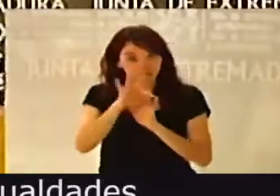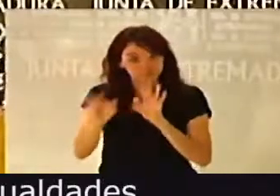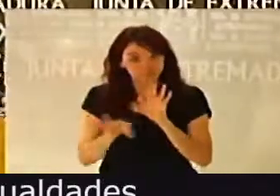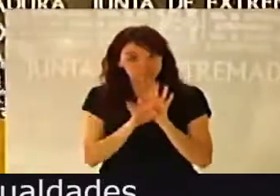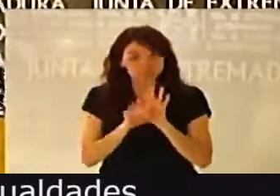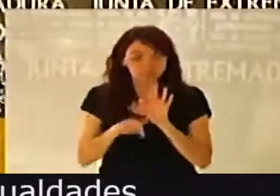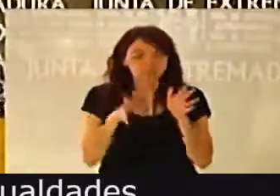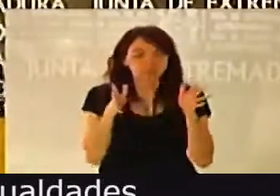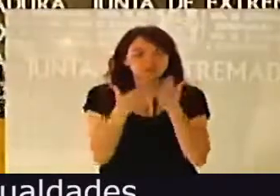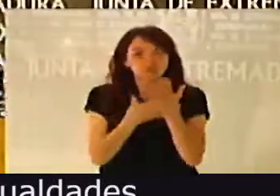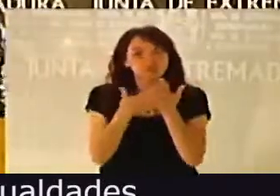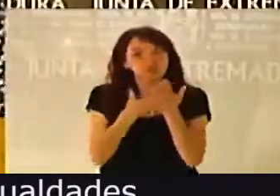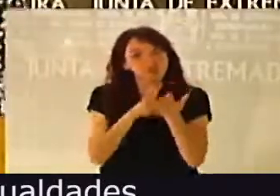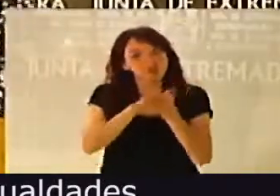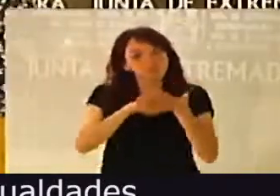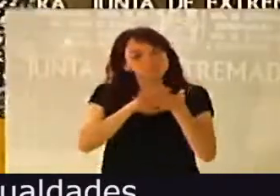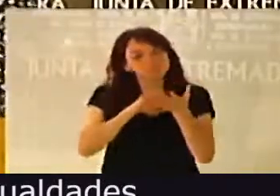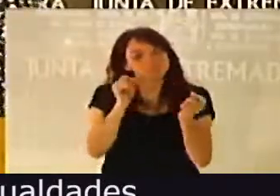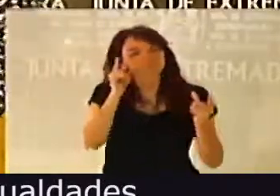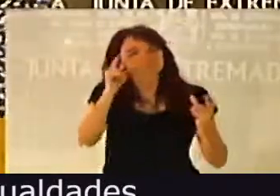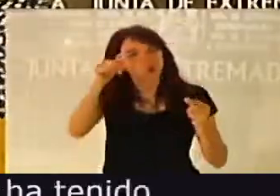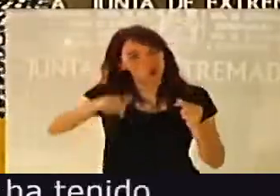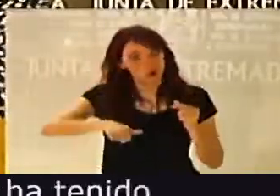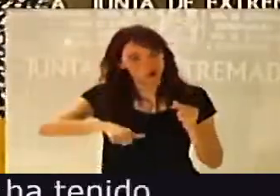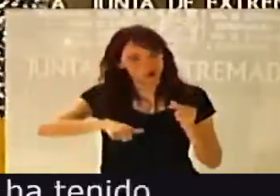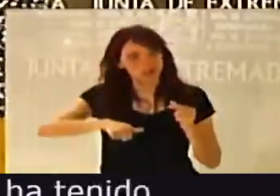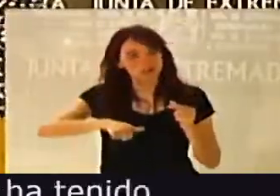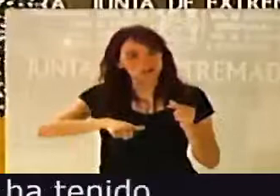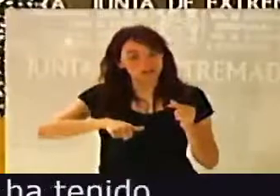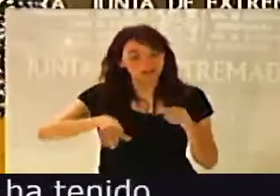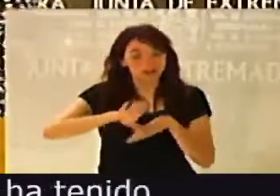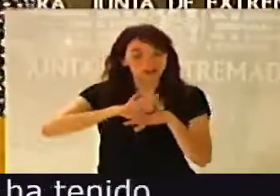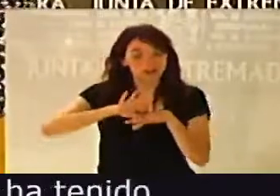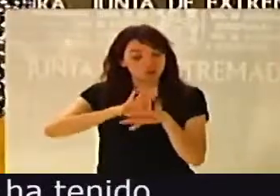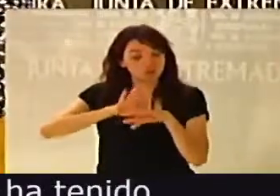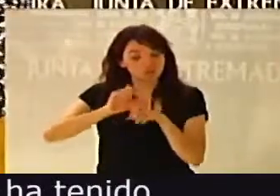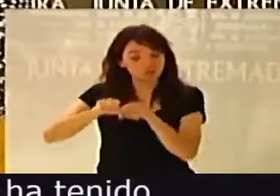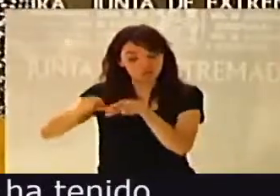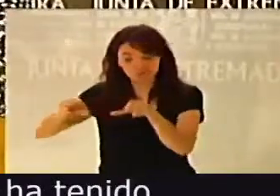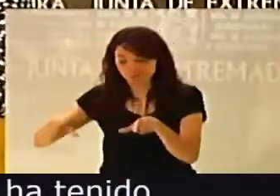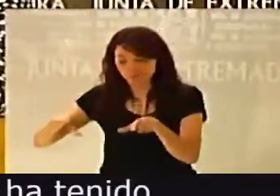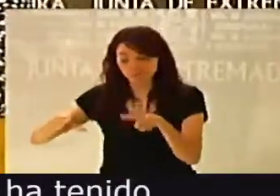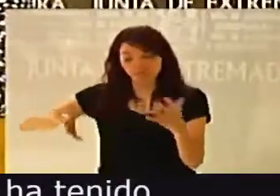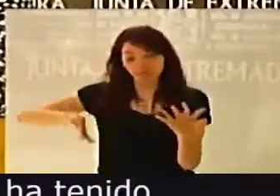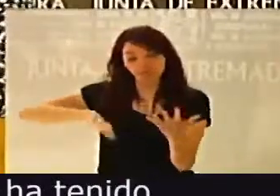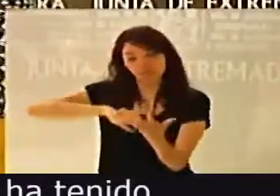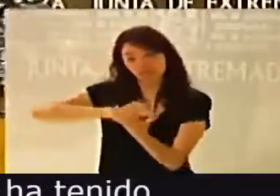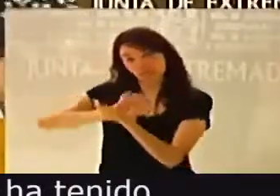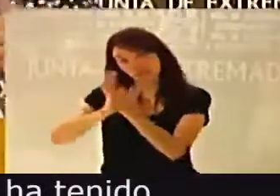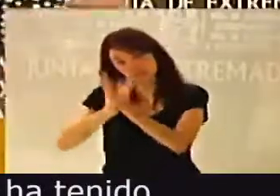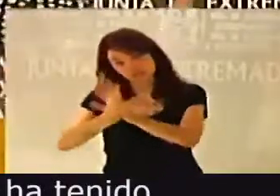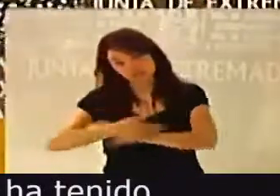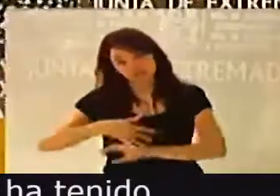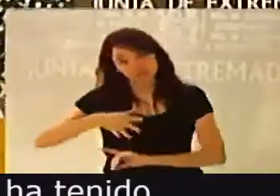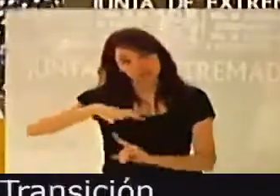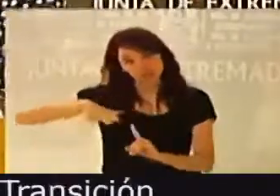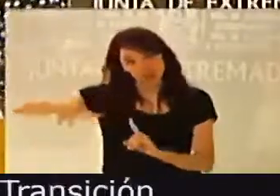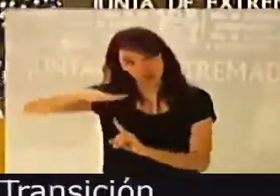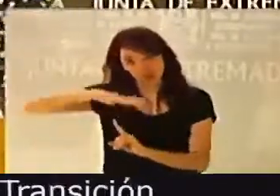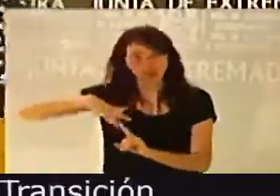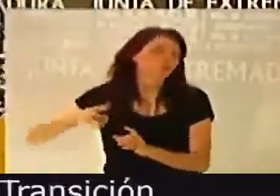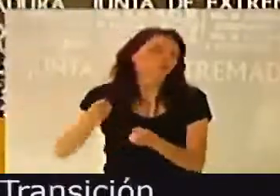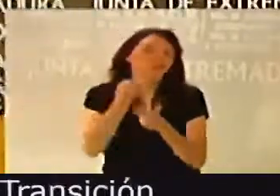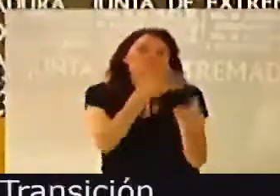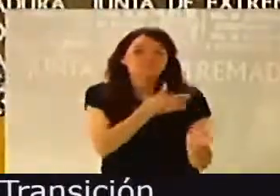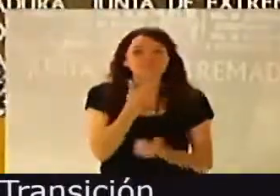el Consejo de Gobierno ha tenido conocimiento hoy por parte de la Consejería de Transición Ecológica de la comunicación previa que hay que hacer